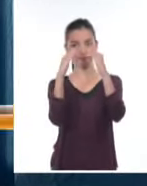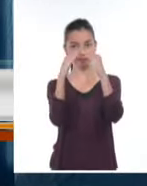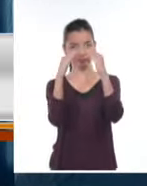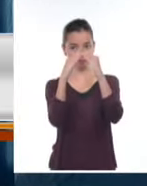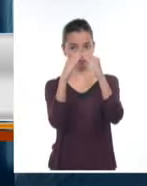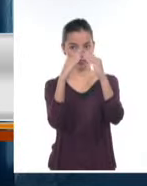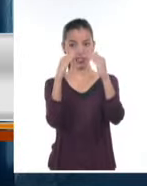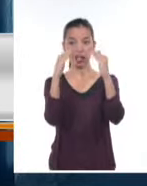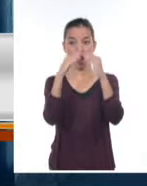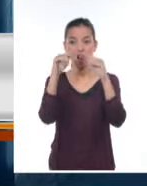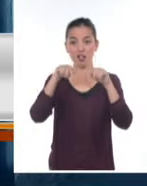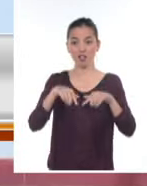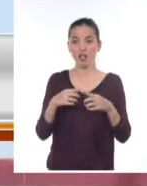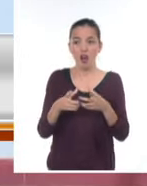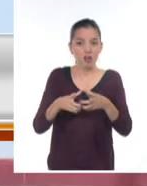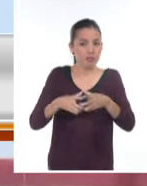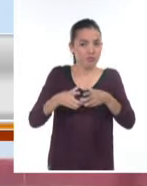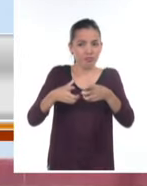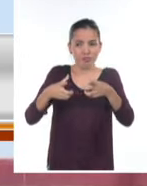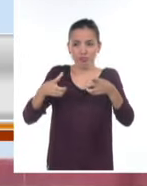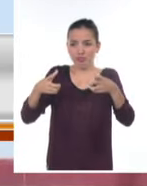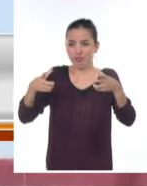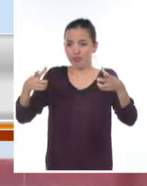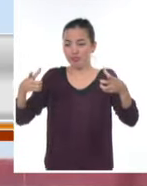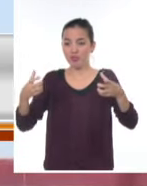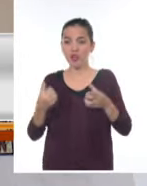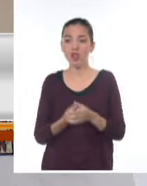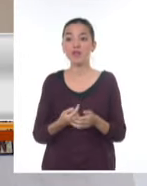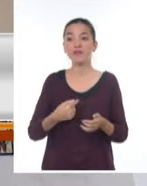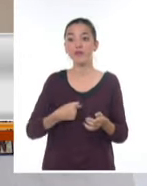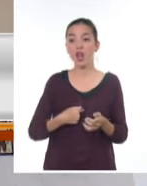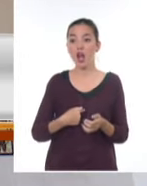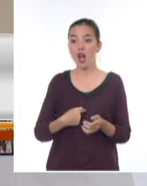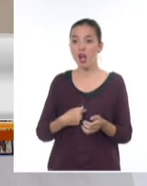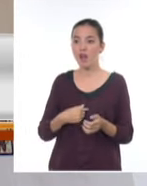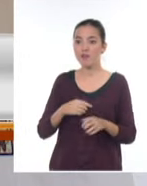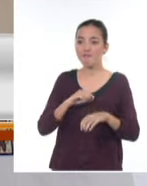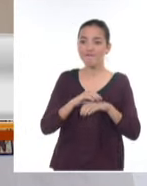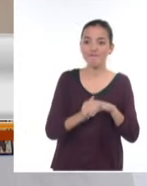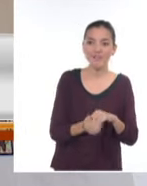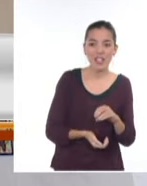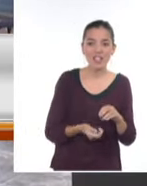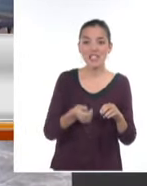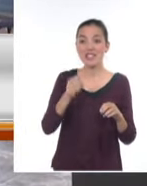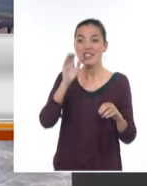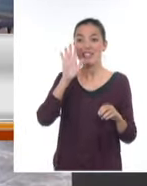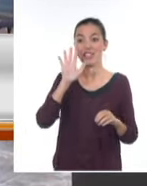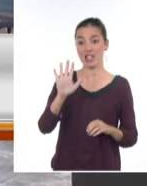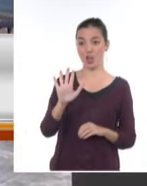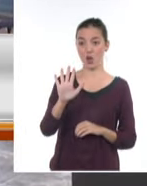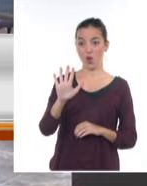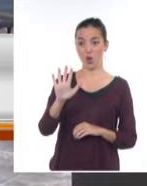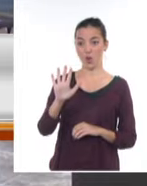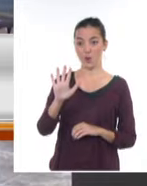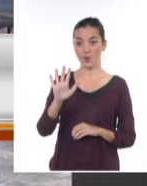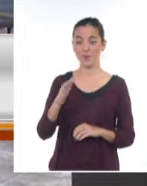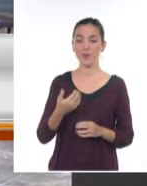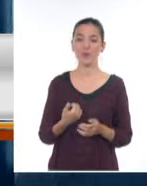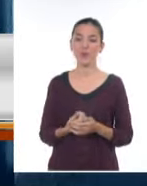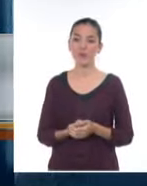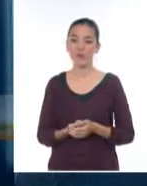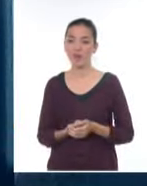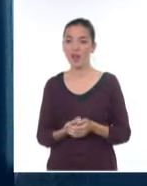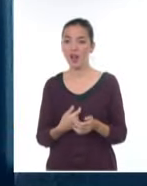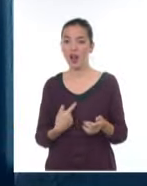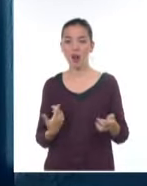los 5 hermanos más. Y mi papá decía, mira lo que nos ha dado la revolución. Por eso todavía nos